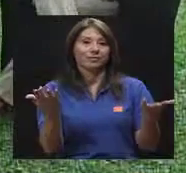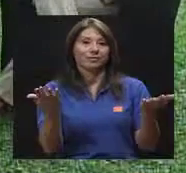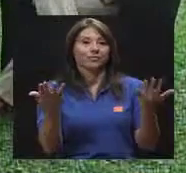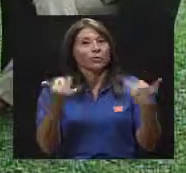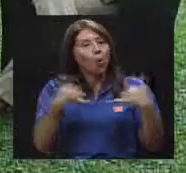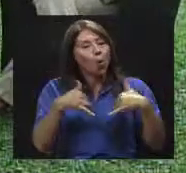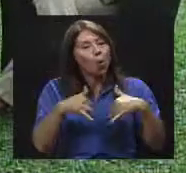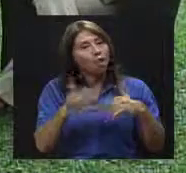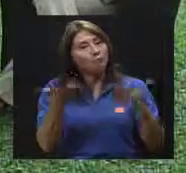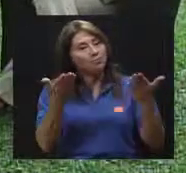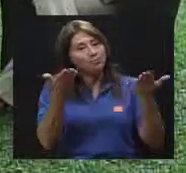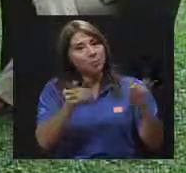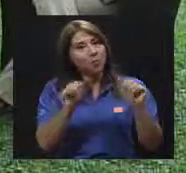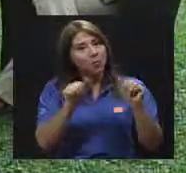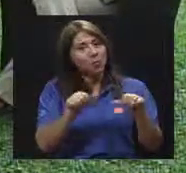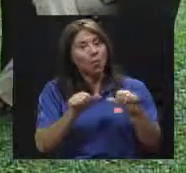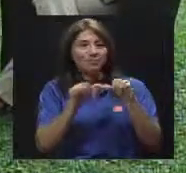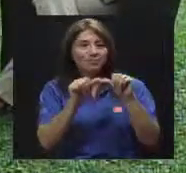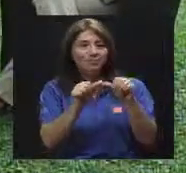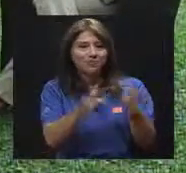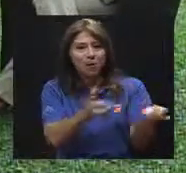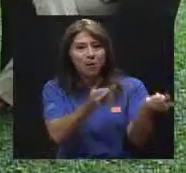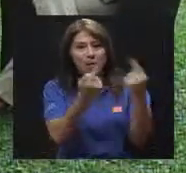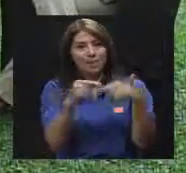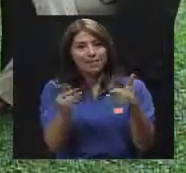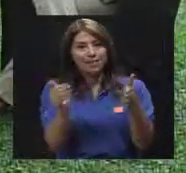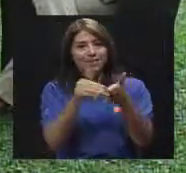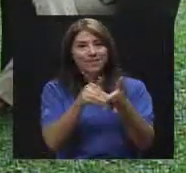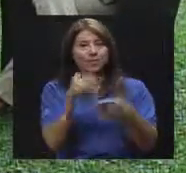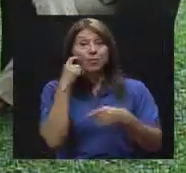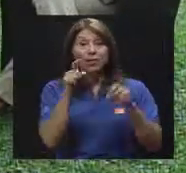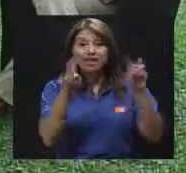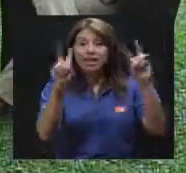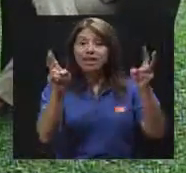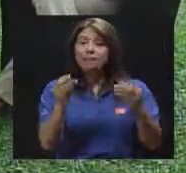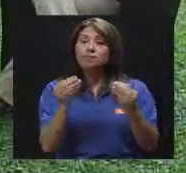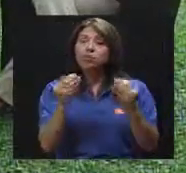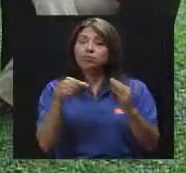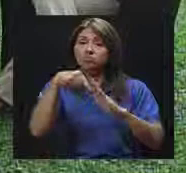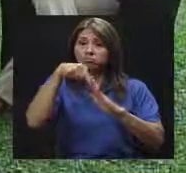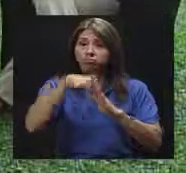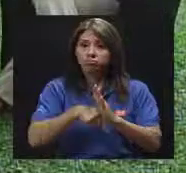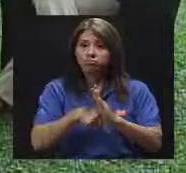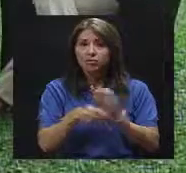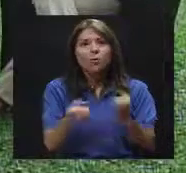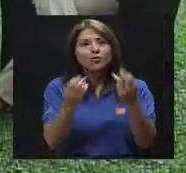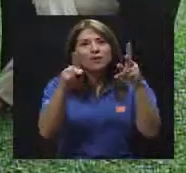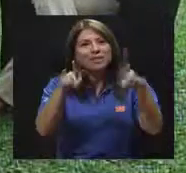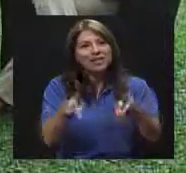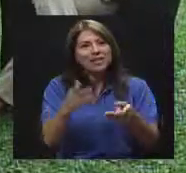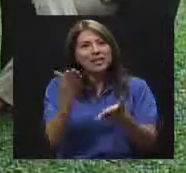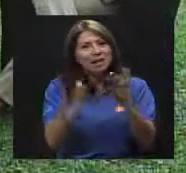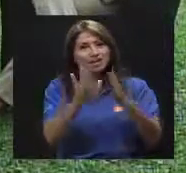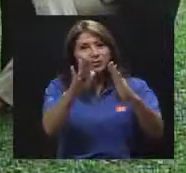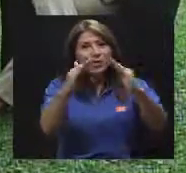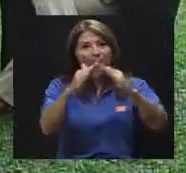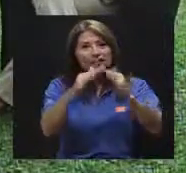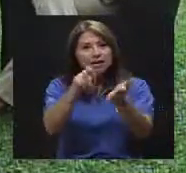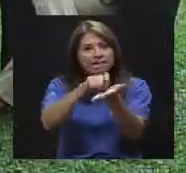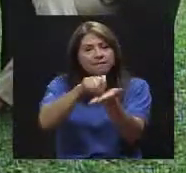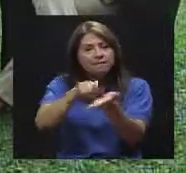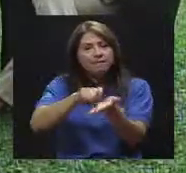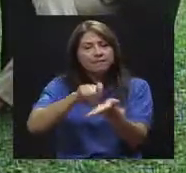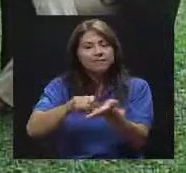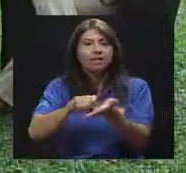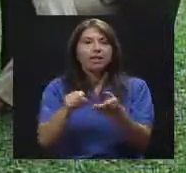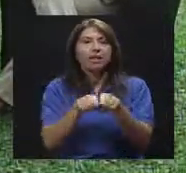están abiertas las puertas para que nos siga acompañando próximamente, porque este tema yo creo que es muy apasionante. Muchas y muchos deben de estar ahí en casa anotando y